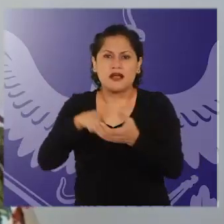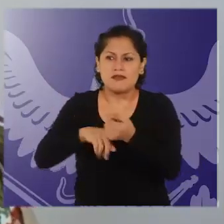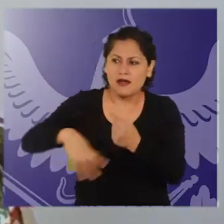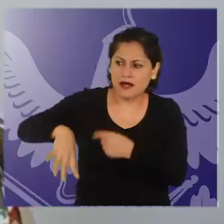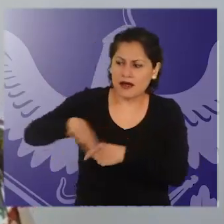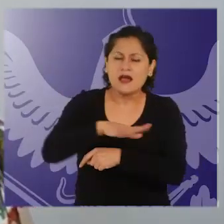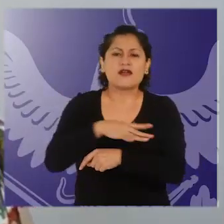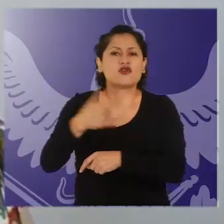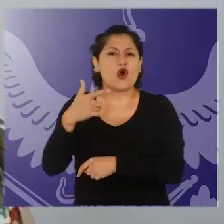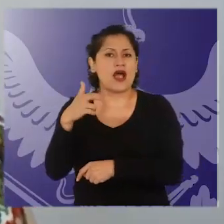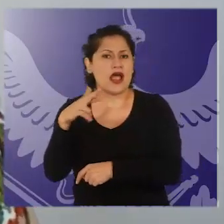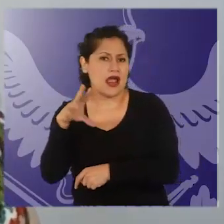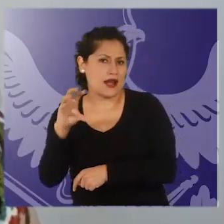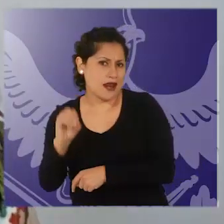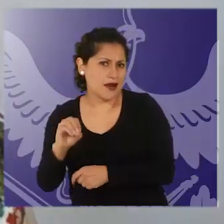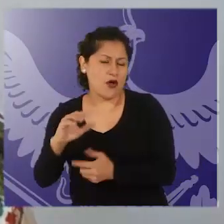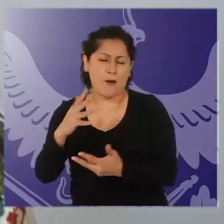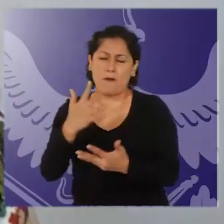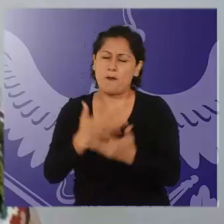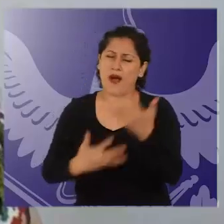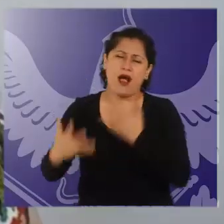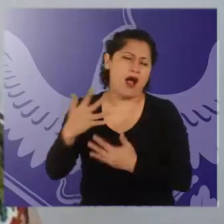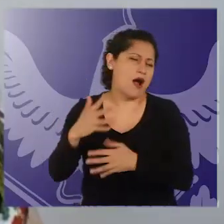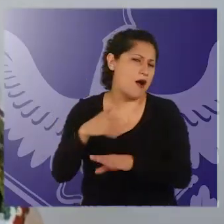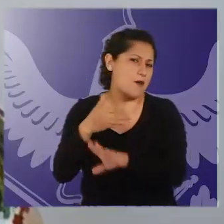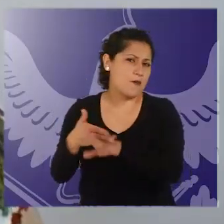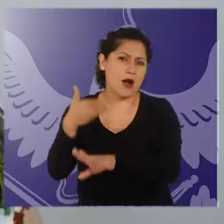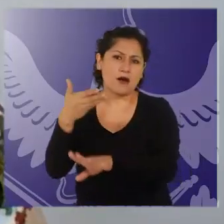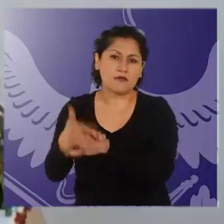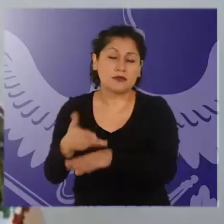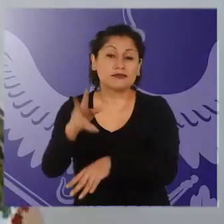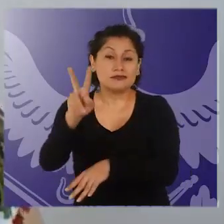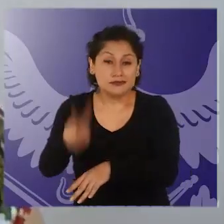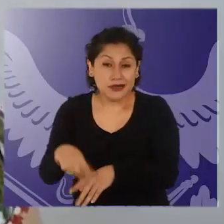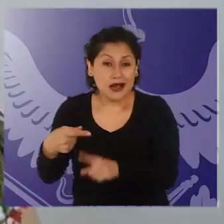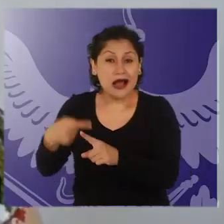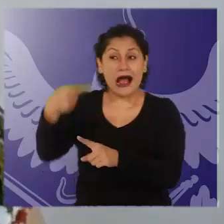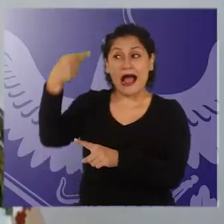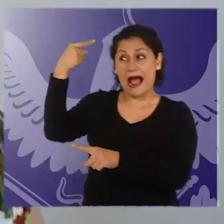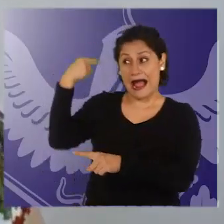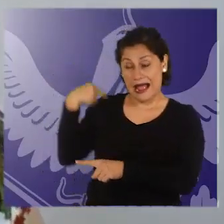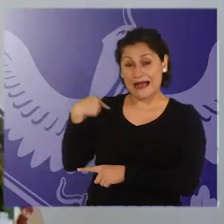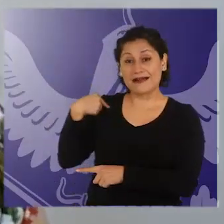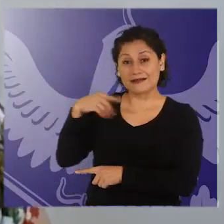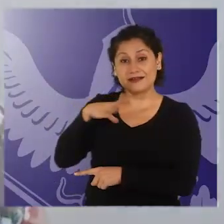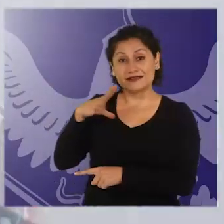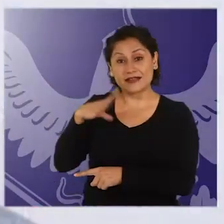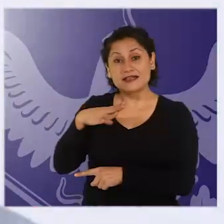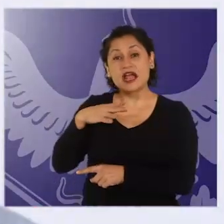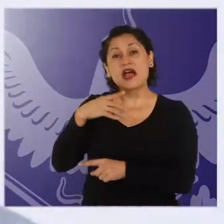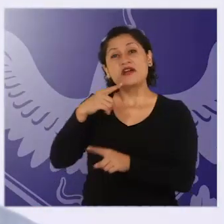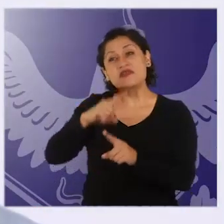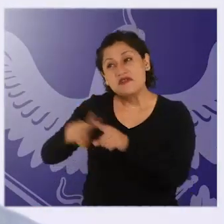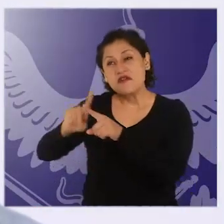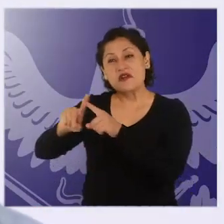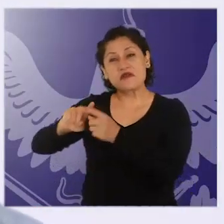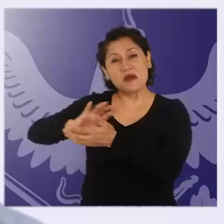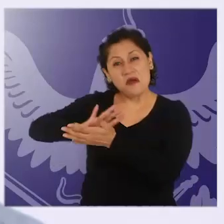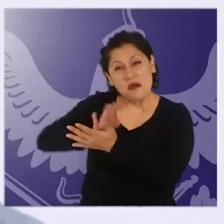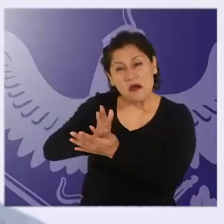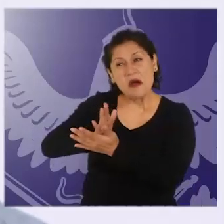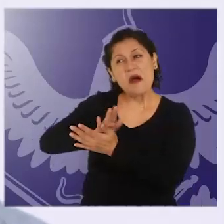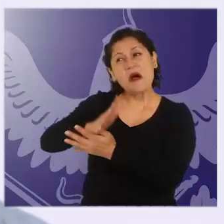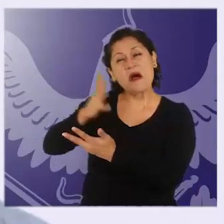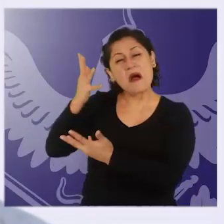de la violencia de género, ¿no? Entonces, que son un cúmulo de todos que si de por sí estábamos atravesadas por diversas intersecciones, pues